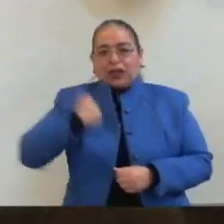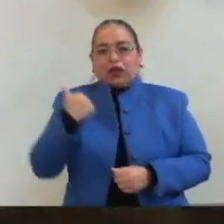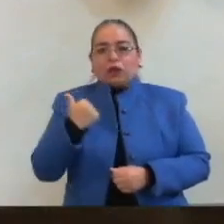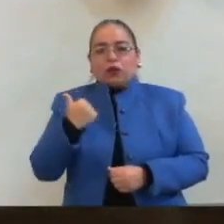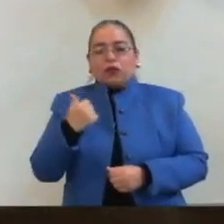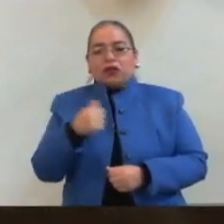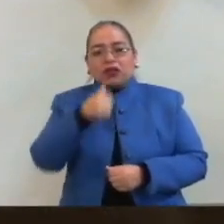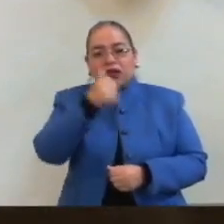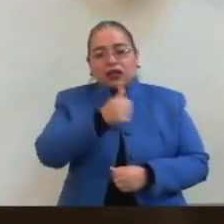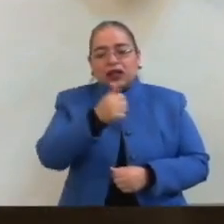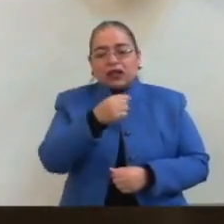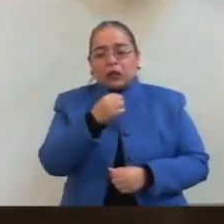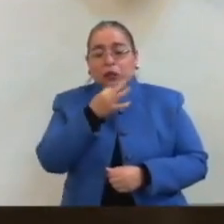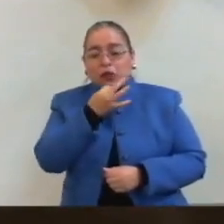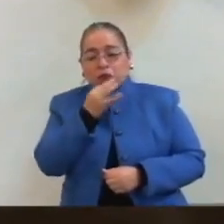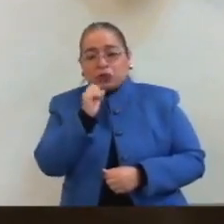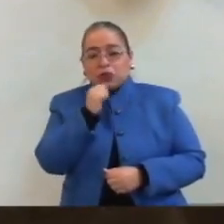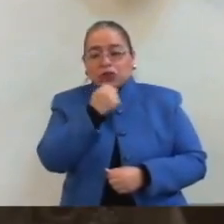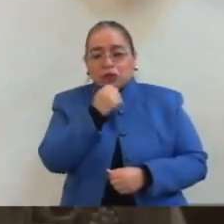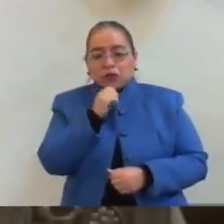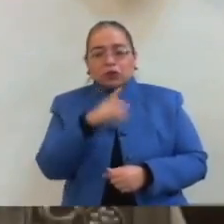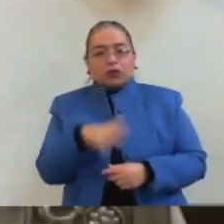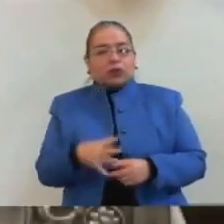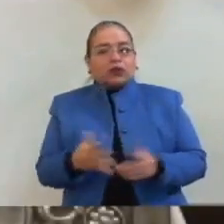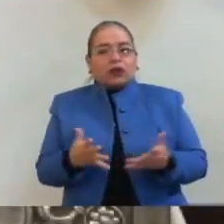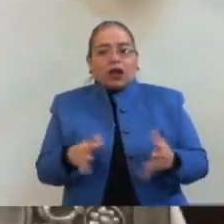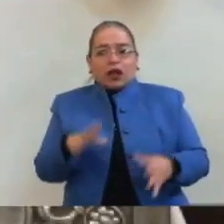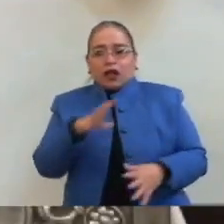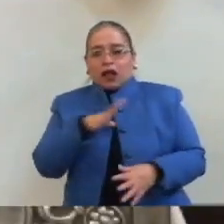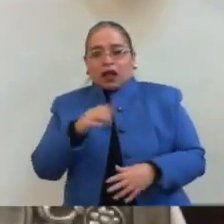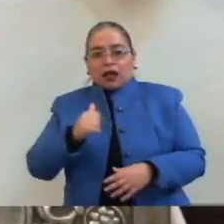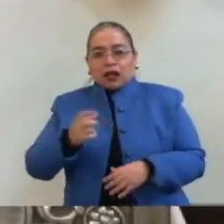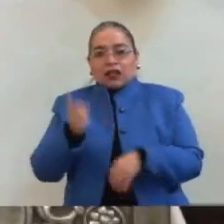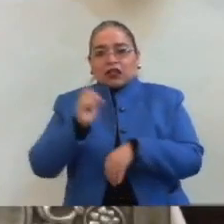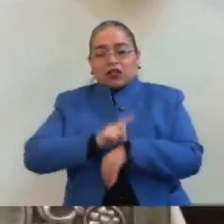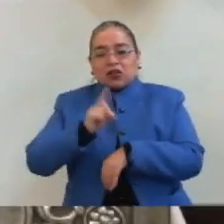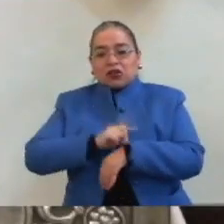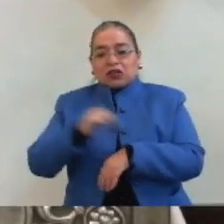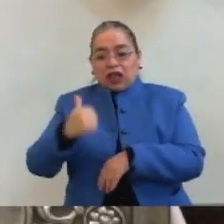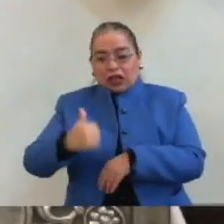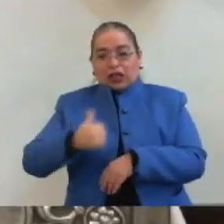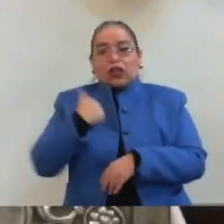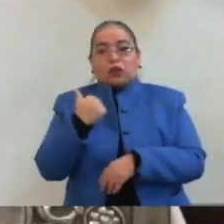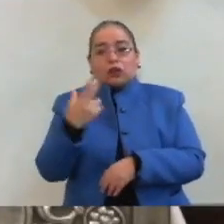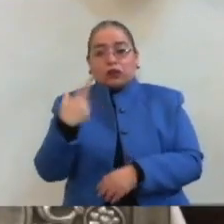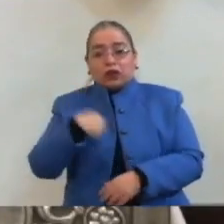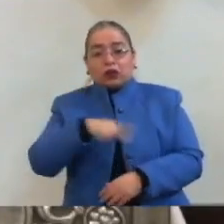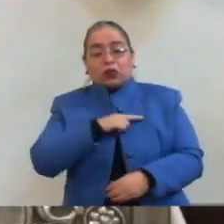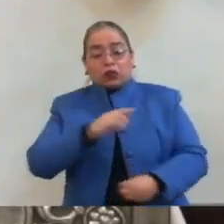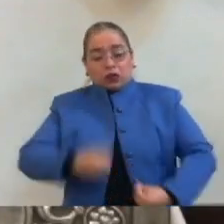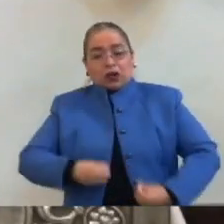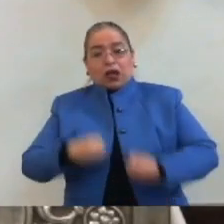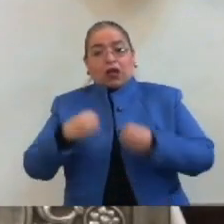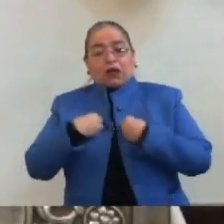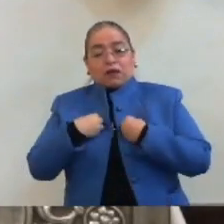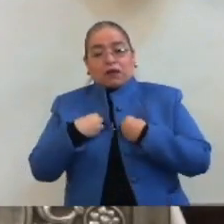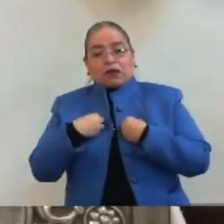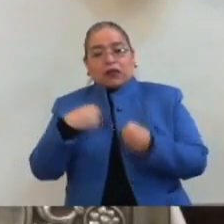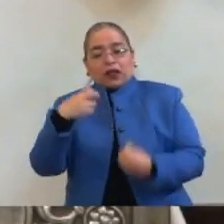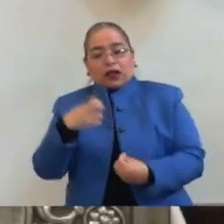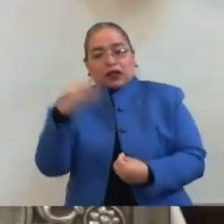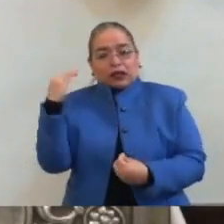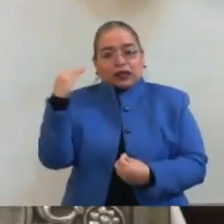cada minuto cada segundo cada día cada año es